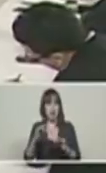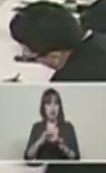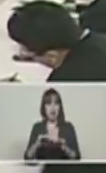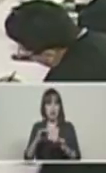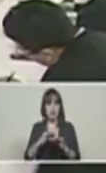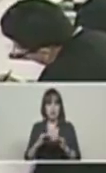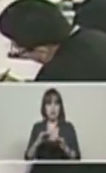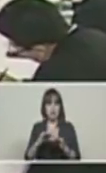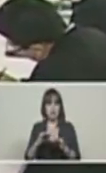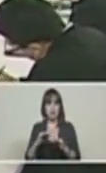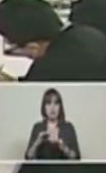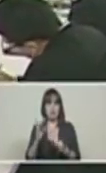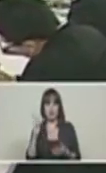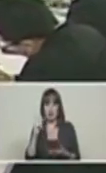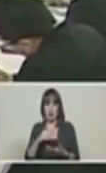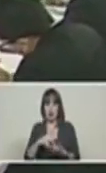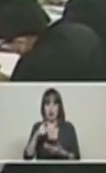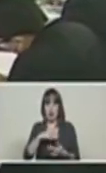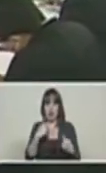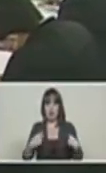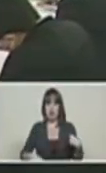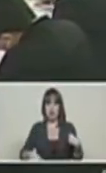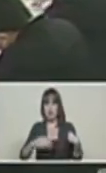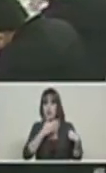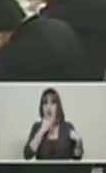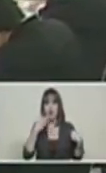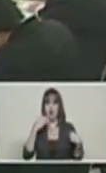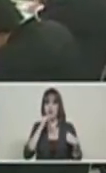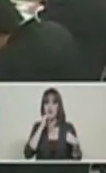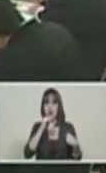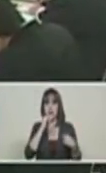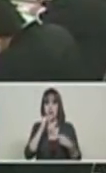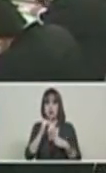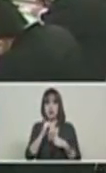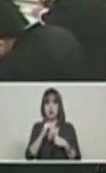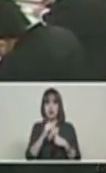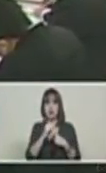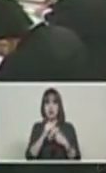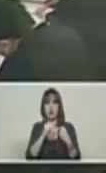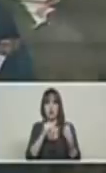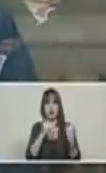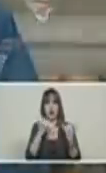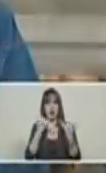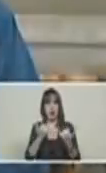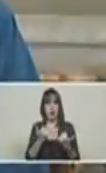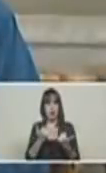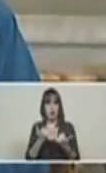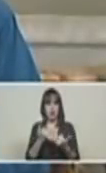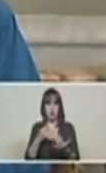Acabo de llegar de la China con buenas noticias para garantizar el financiamiento de nuestro país